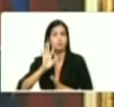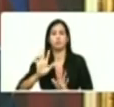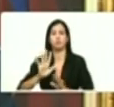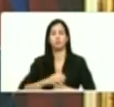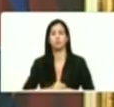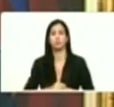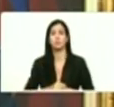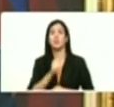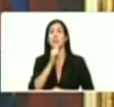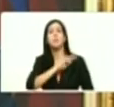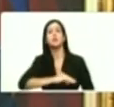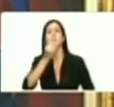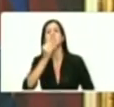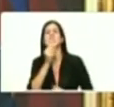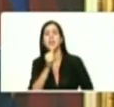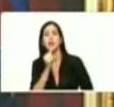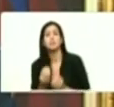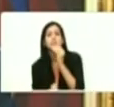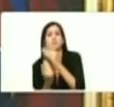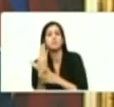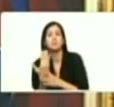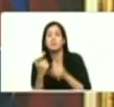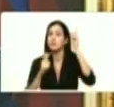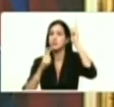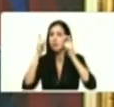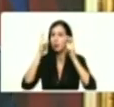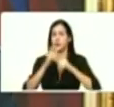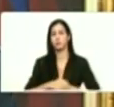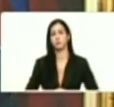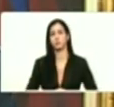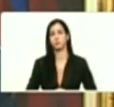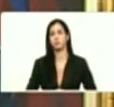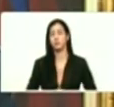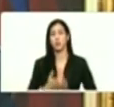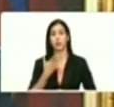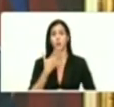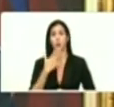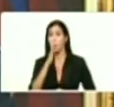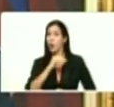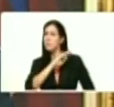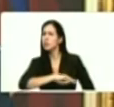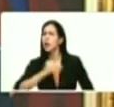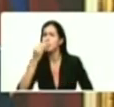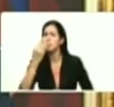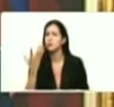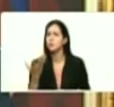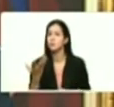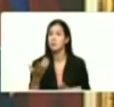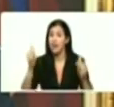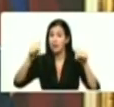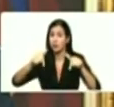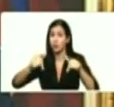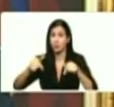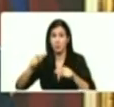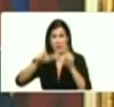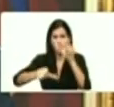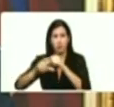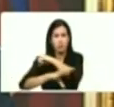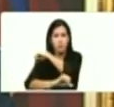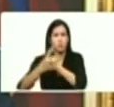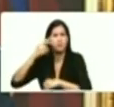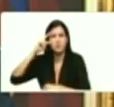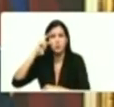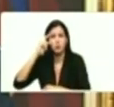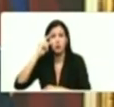comandante y ha demostrado su gran capacidad si no fuera por la misión de alimentación estos bandidos hubieran llevado a este